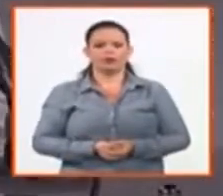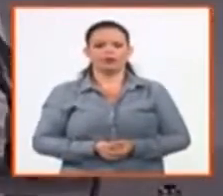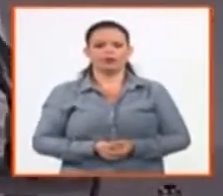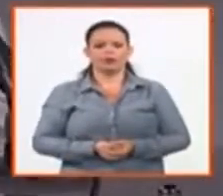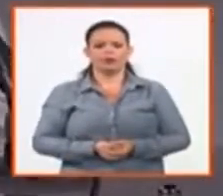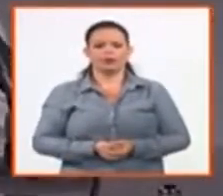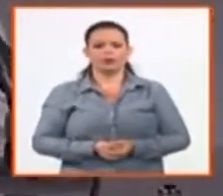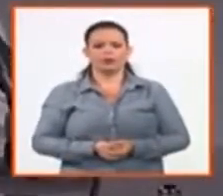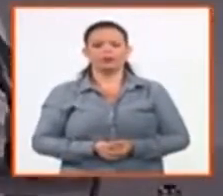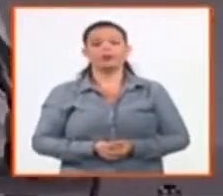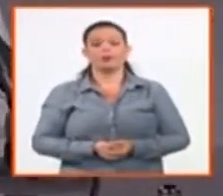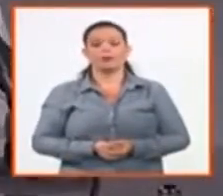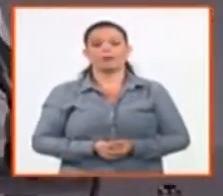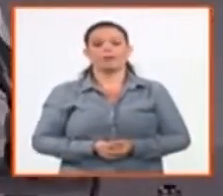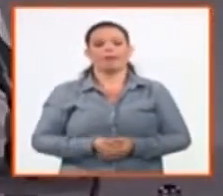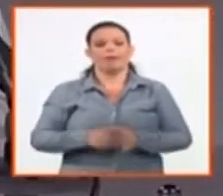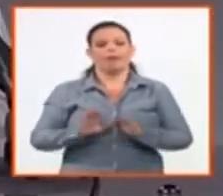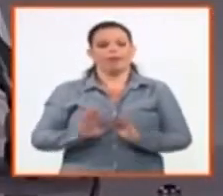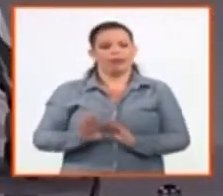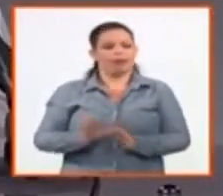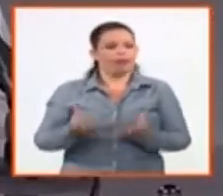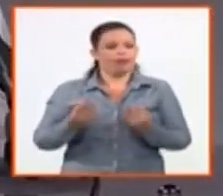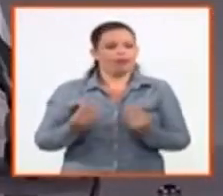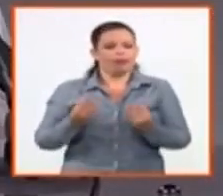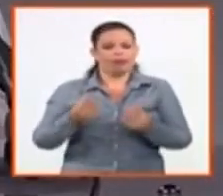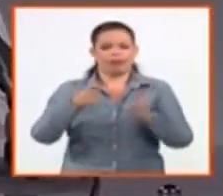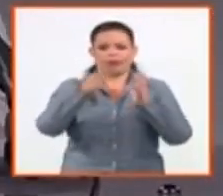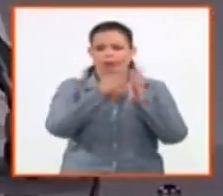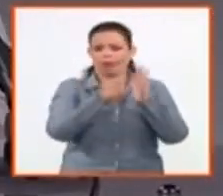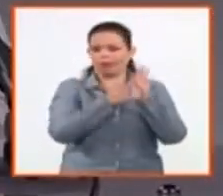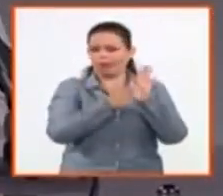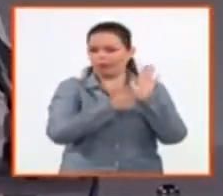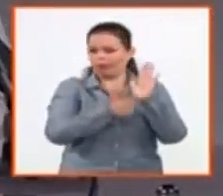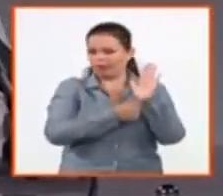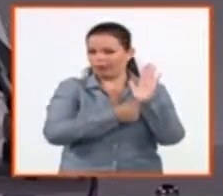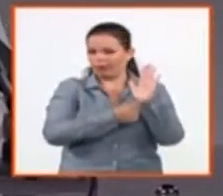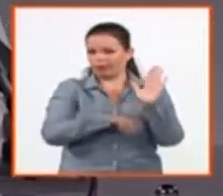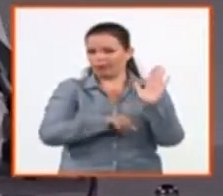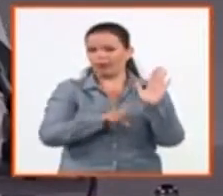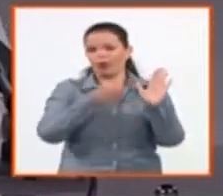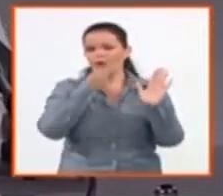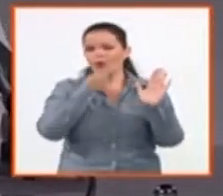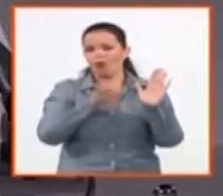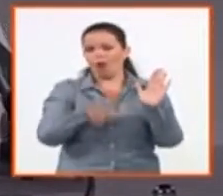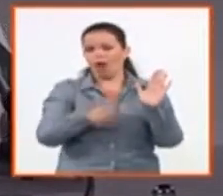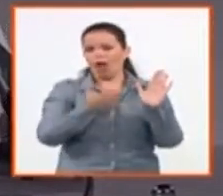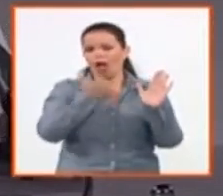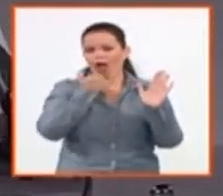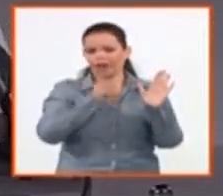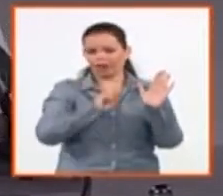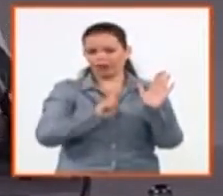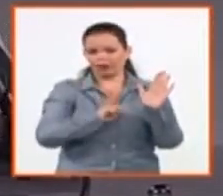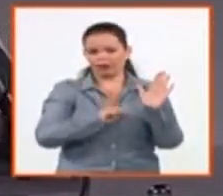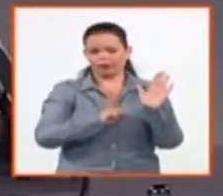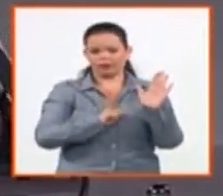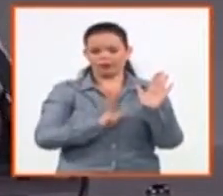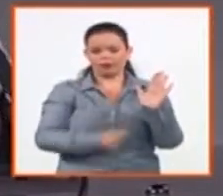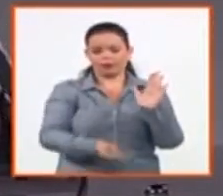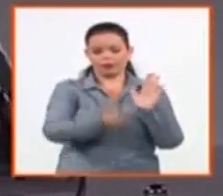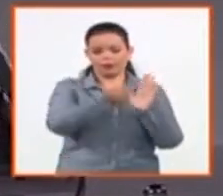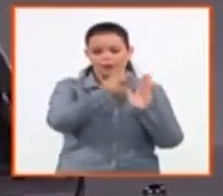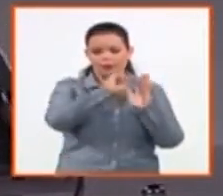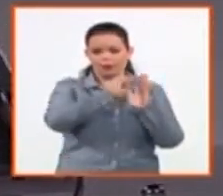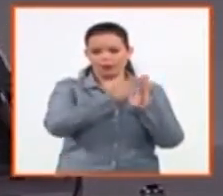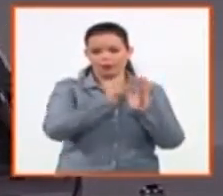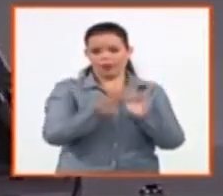Indudablemente hay muchos factores, hay varios factores que influyen en esto. Primeramente, obviamente, a nivel de país y a nivel